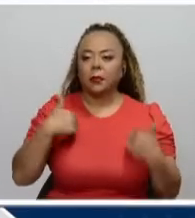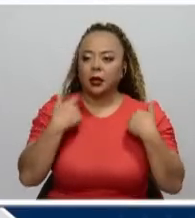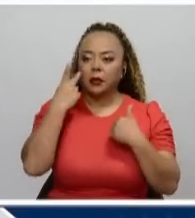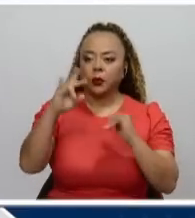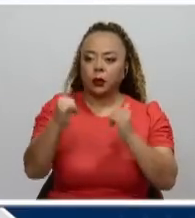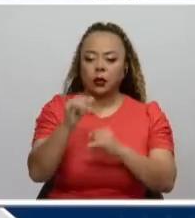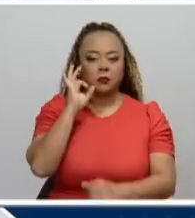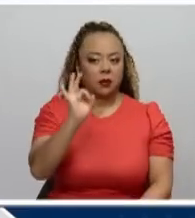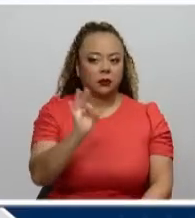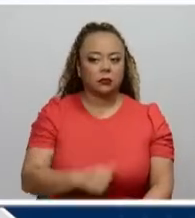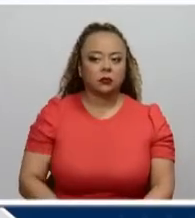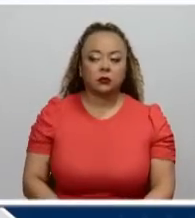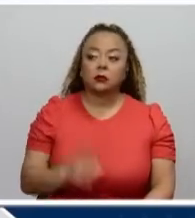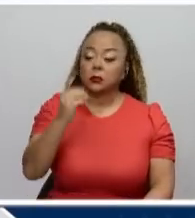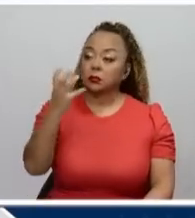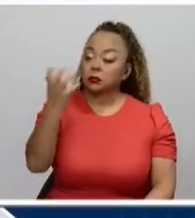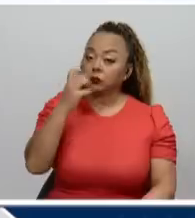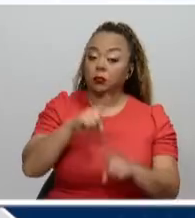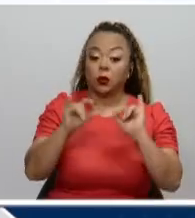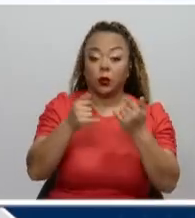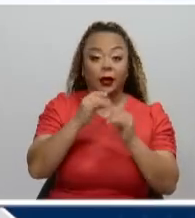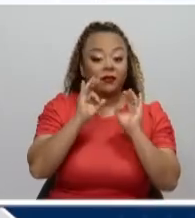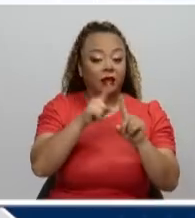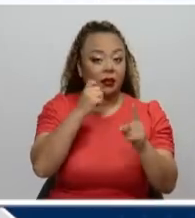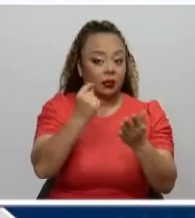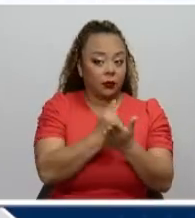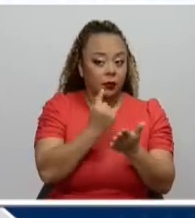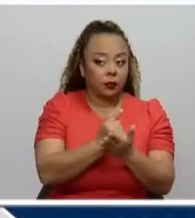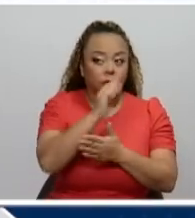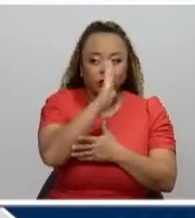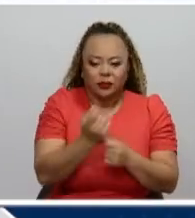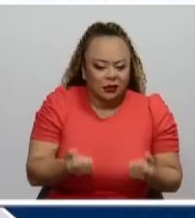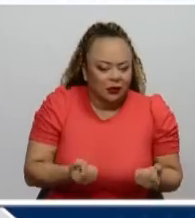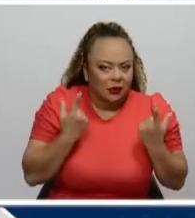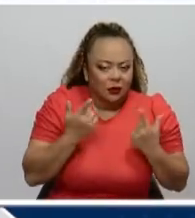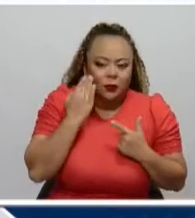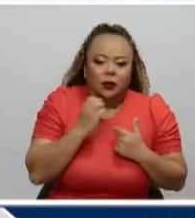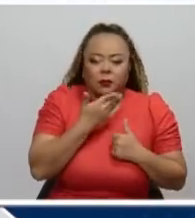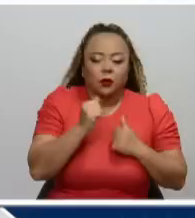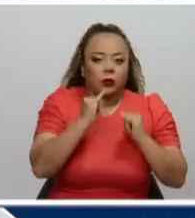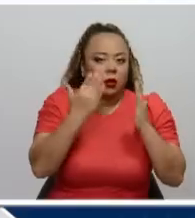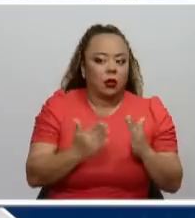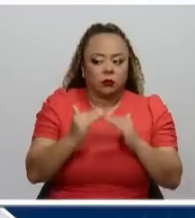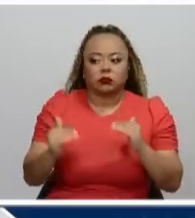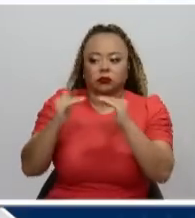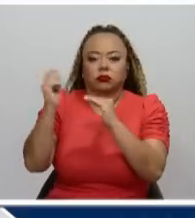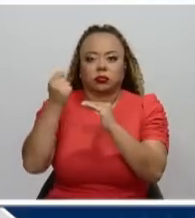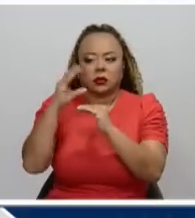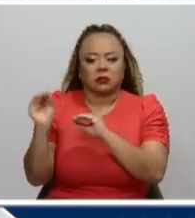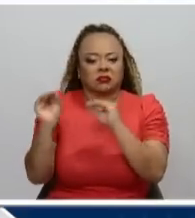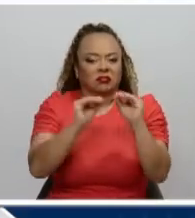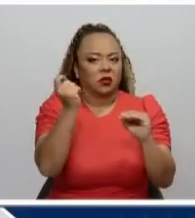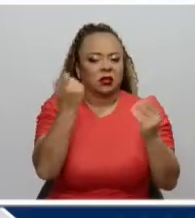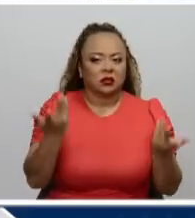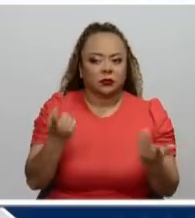herediano Y aunque se enojaron pero juega bien desde que jugaba con Guadalupe que nunca entendí Por qué siendo el mejor jugador ascendió guanacasteca y se lo llevaron a